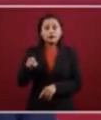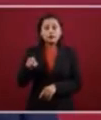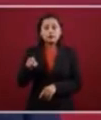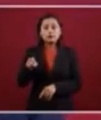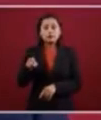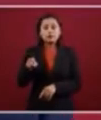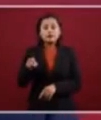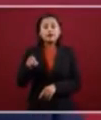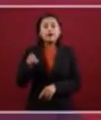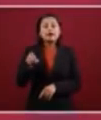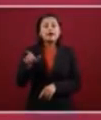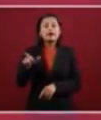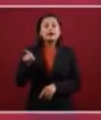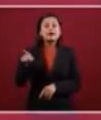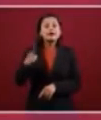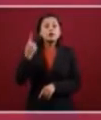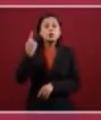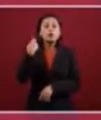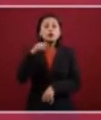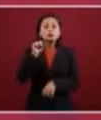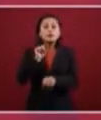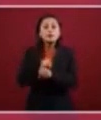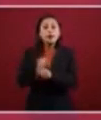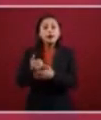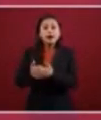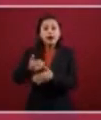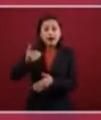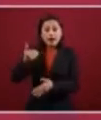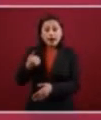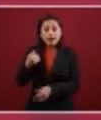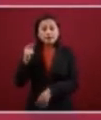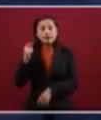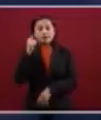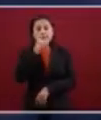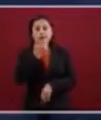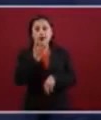una semana antes de la elección en Estados Unidos.